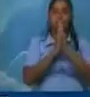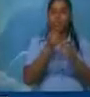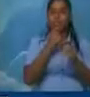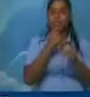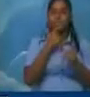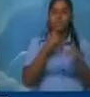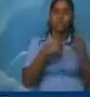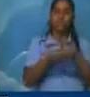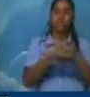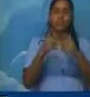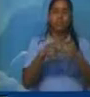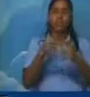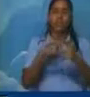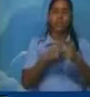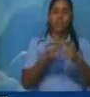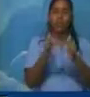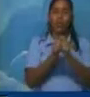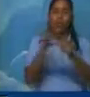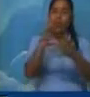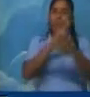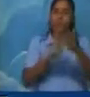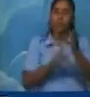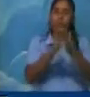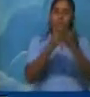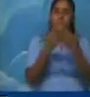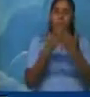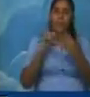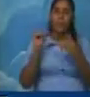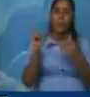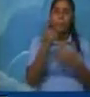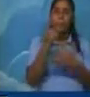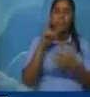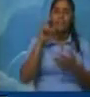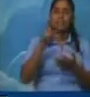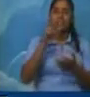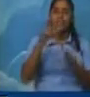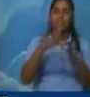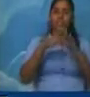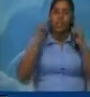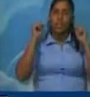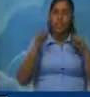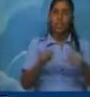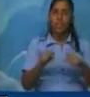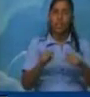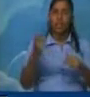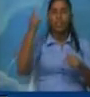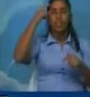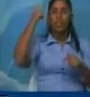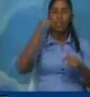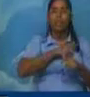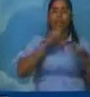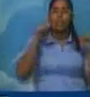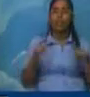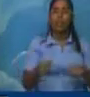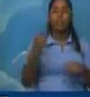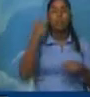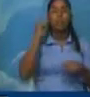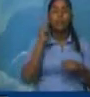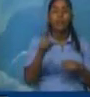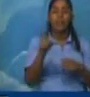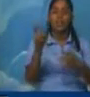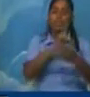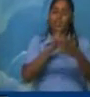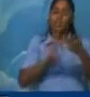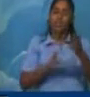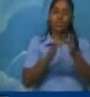hermosa Vámonos entonces Vámonos con la lectura la primera enseñanza correspondiente al día de hoy y para para la